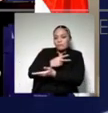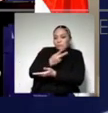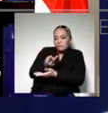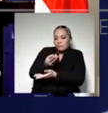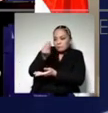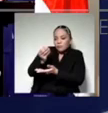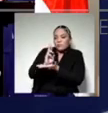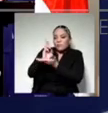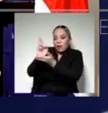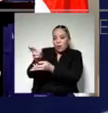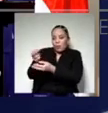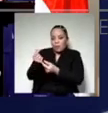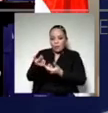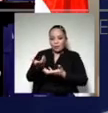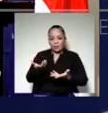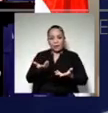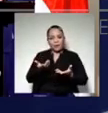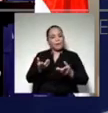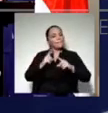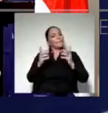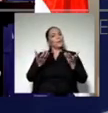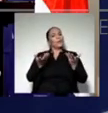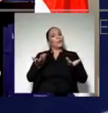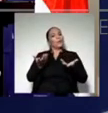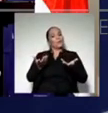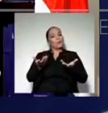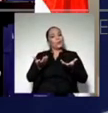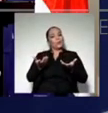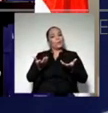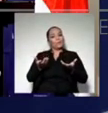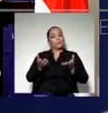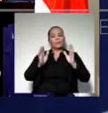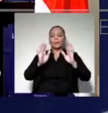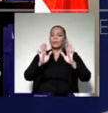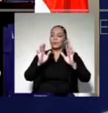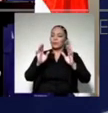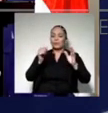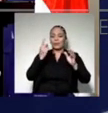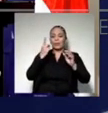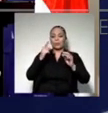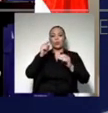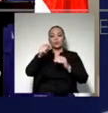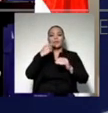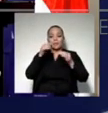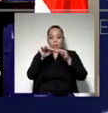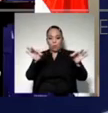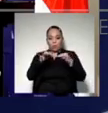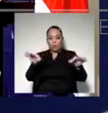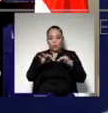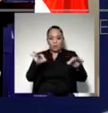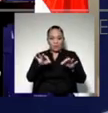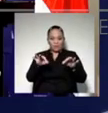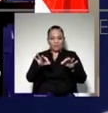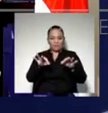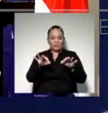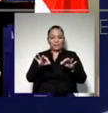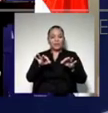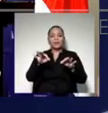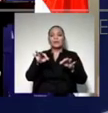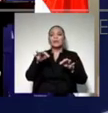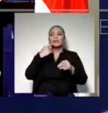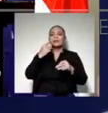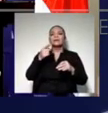Entre la caridad y que él se dejó el dinero de la gran campaña, ¿cómo empata una